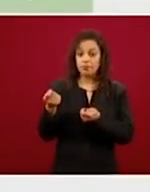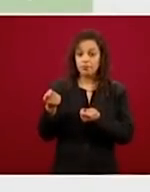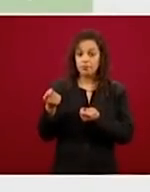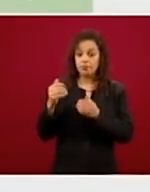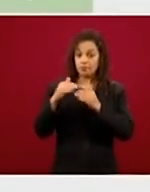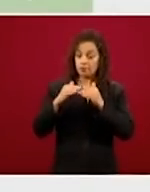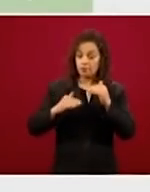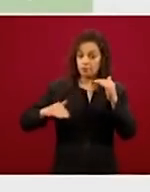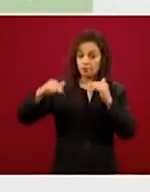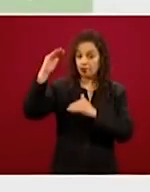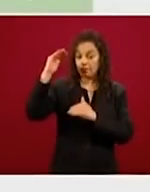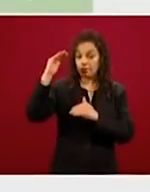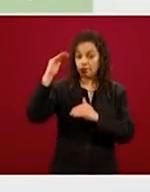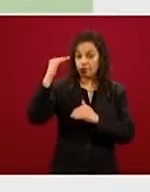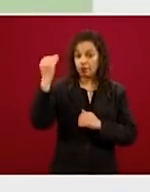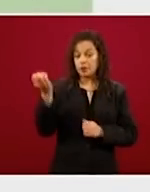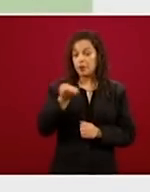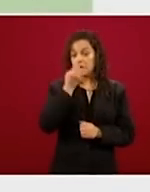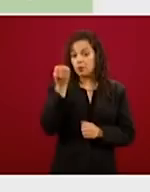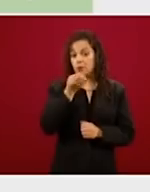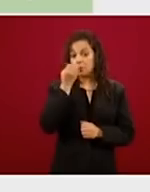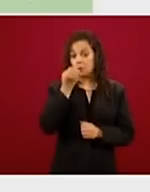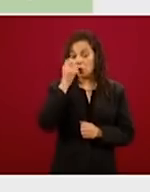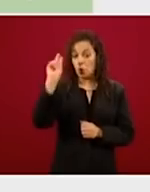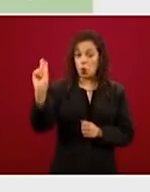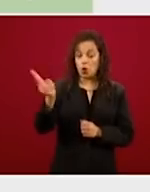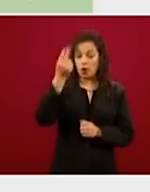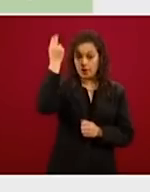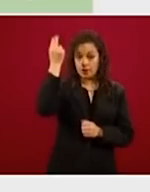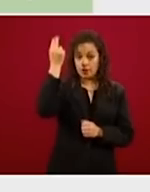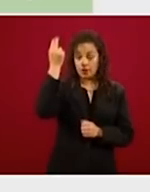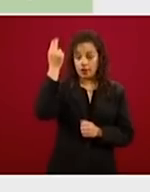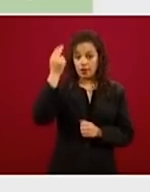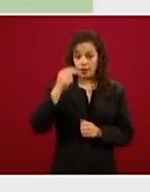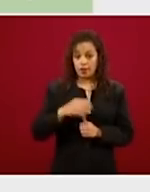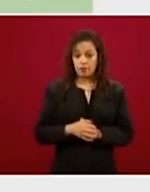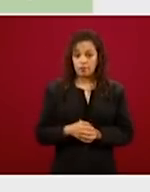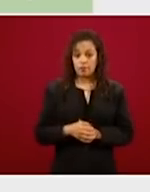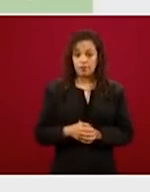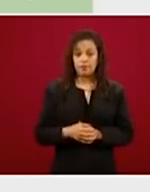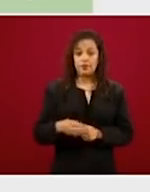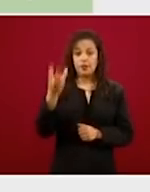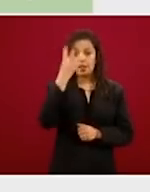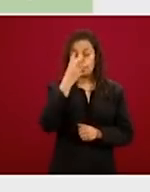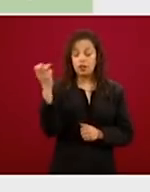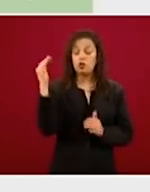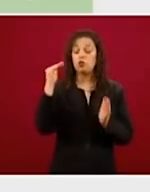en estudiando en universidades que son 300.000